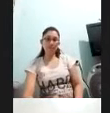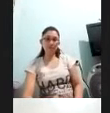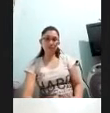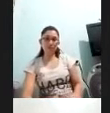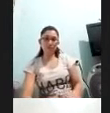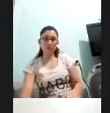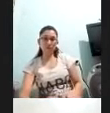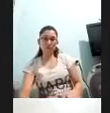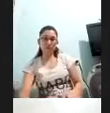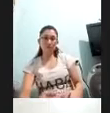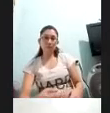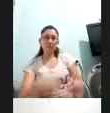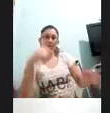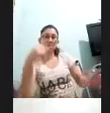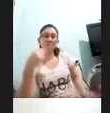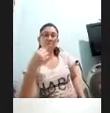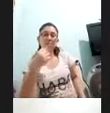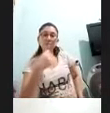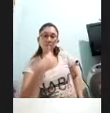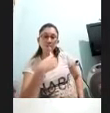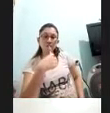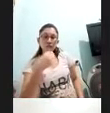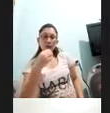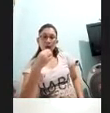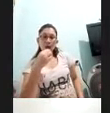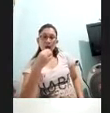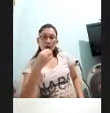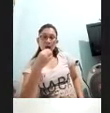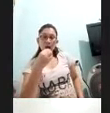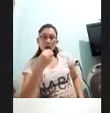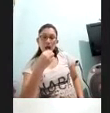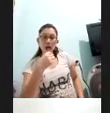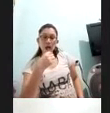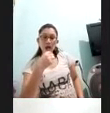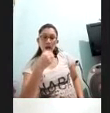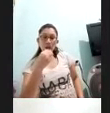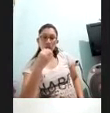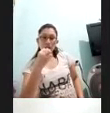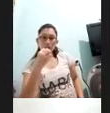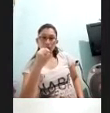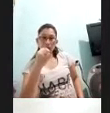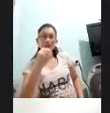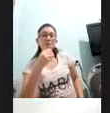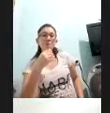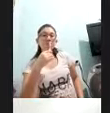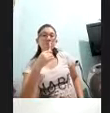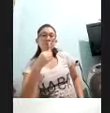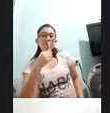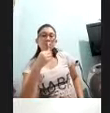What's his name? His name is Michael. Very good. Excelente. Good job. Okay. Good